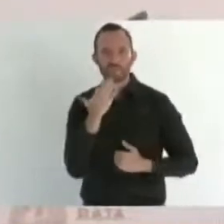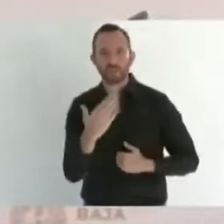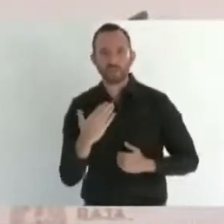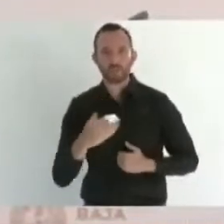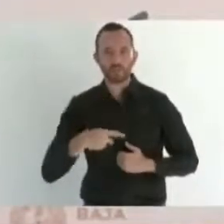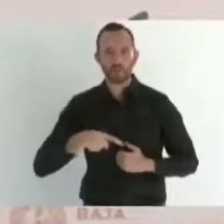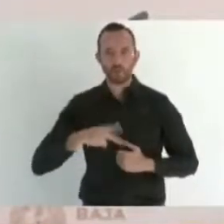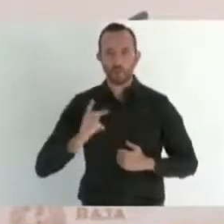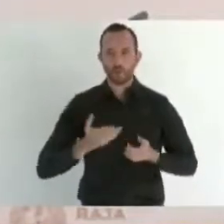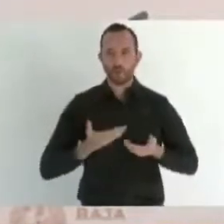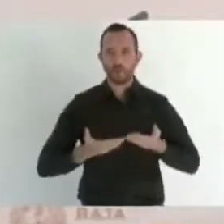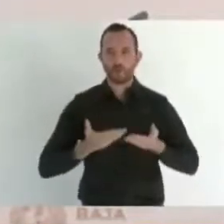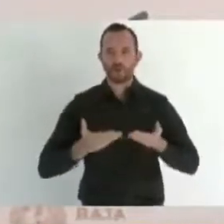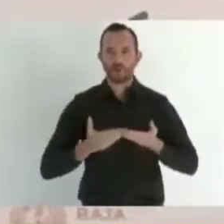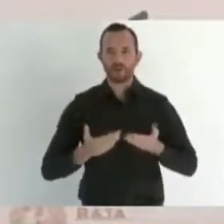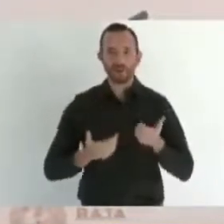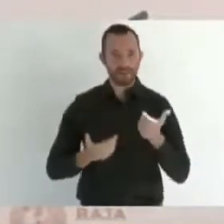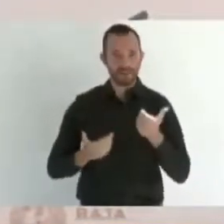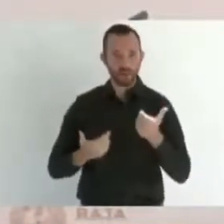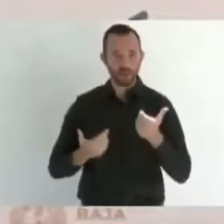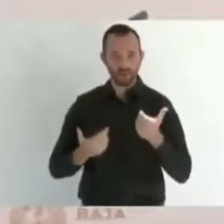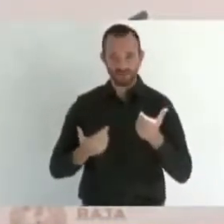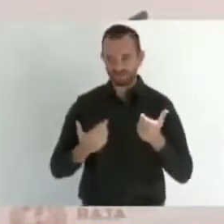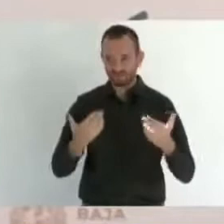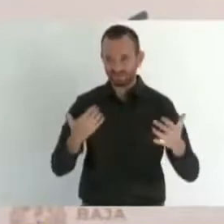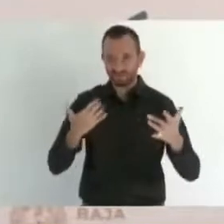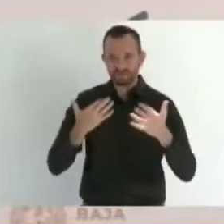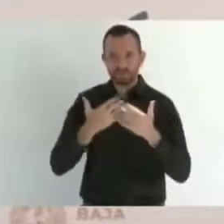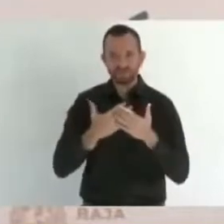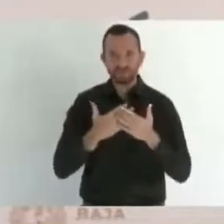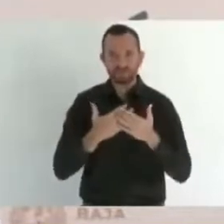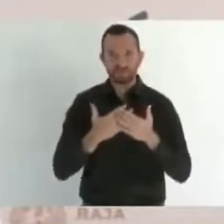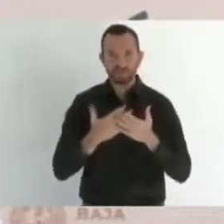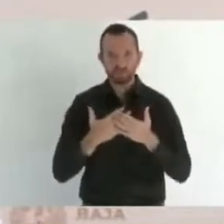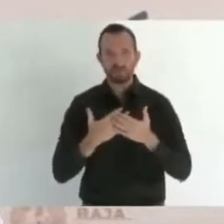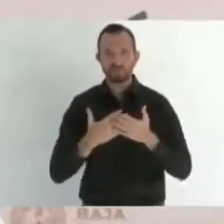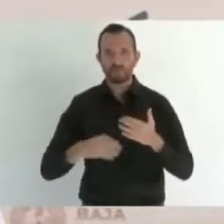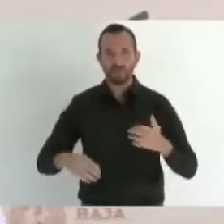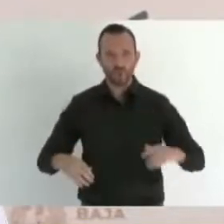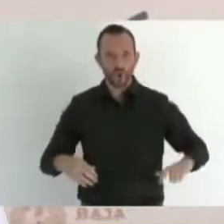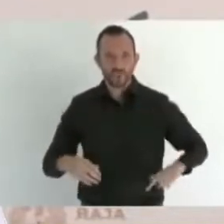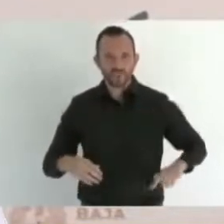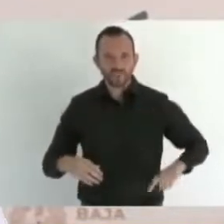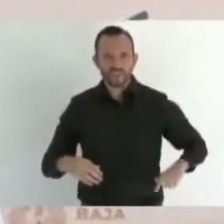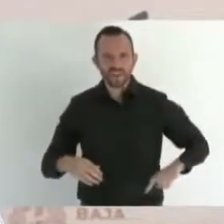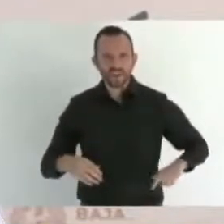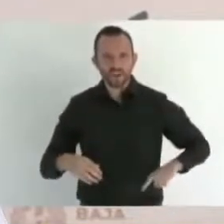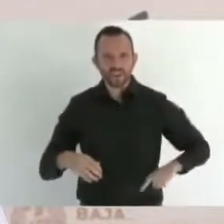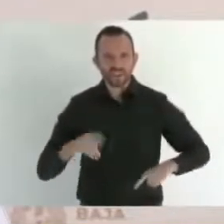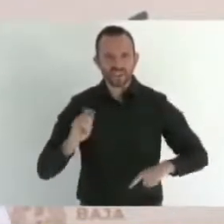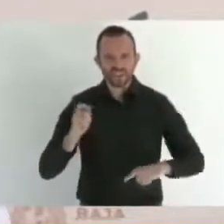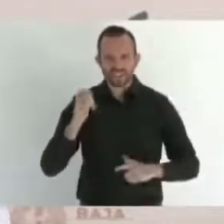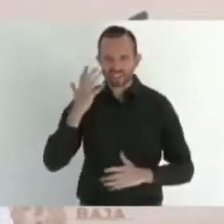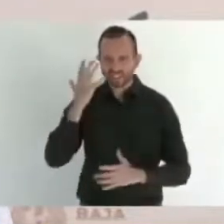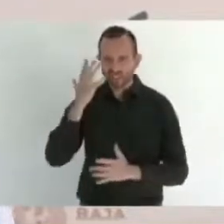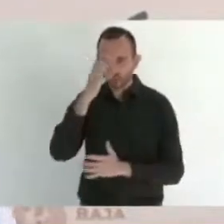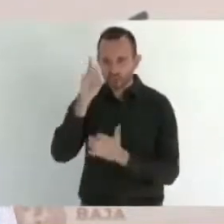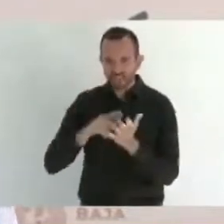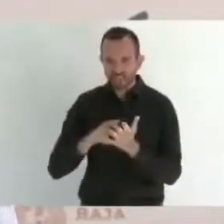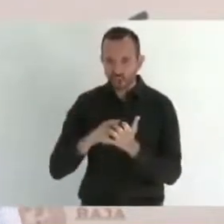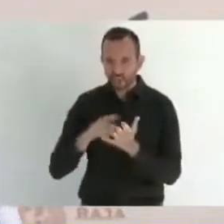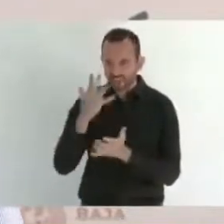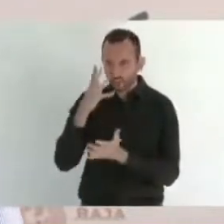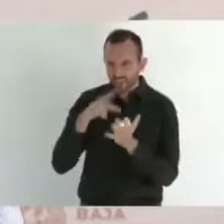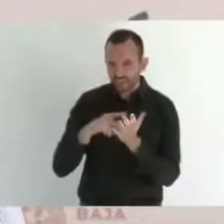así se deterioró el poder adquisitivo del salario eso es la política llamada